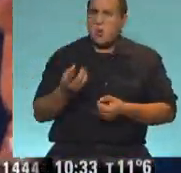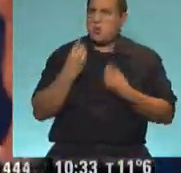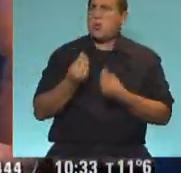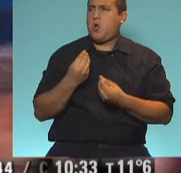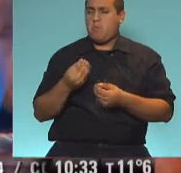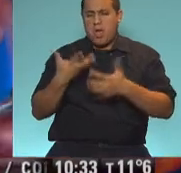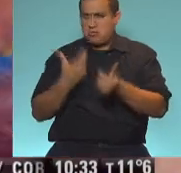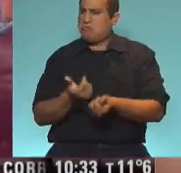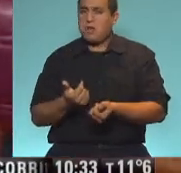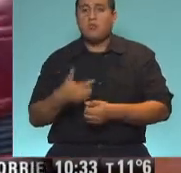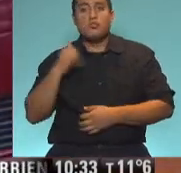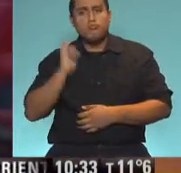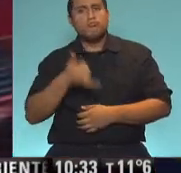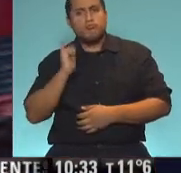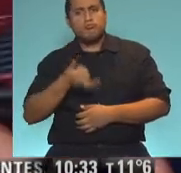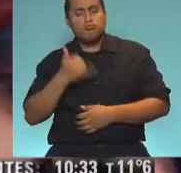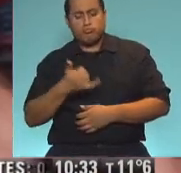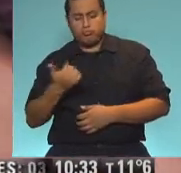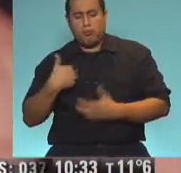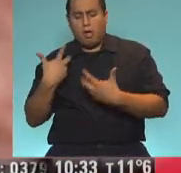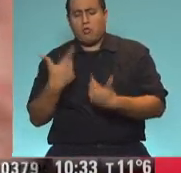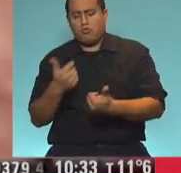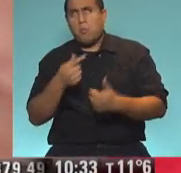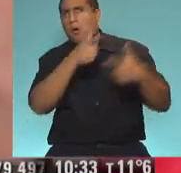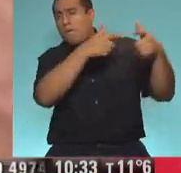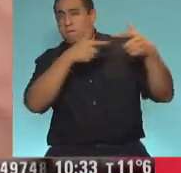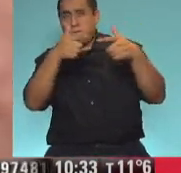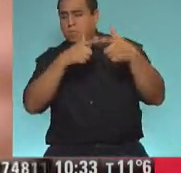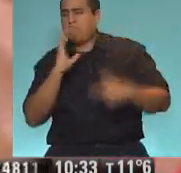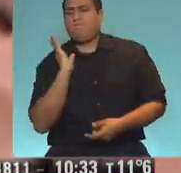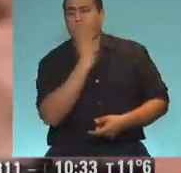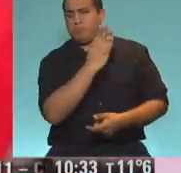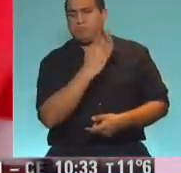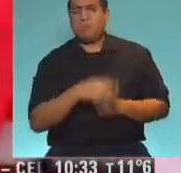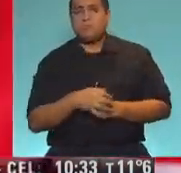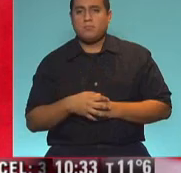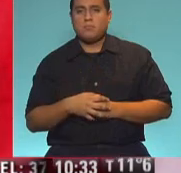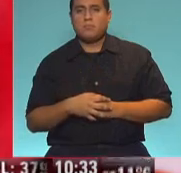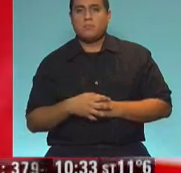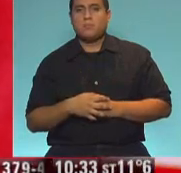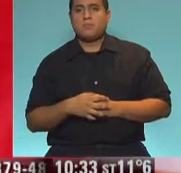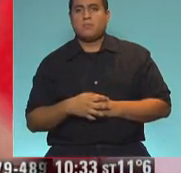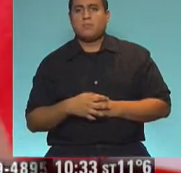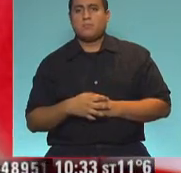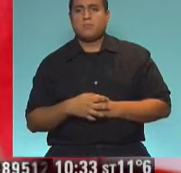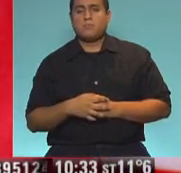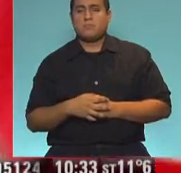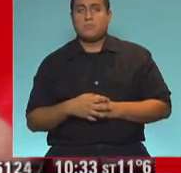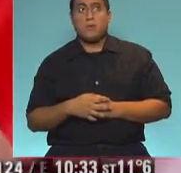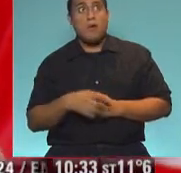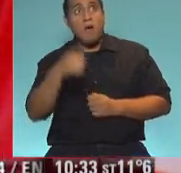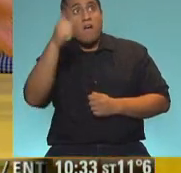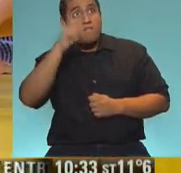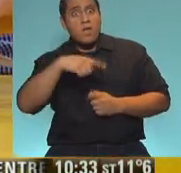la Tierra? Sí, voy a defender la Tierra de esos maléficos, magníficos. ¡Ahí están! ¡Ahí vienen!